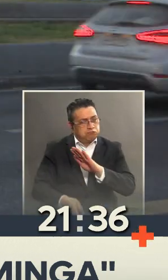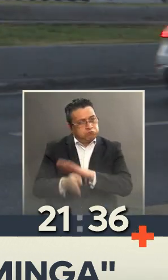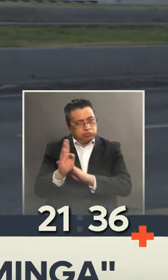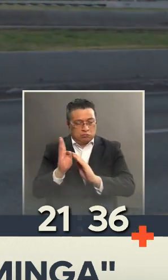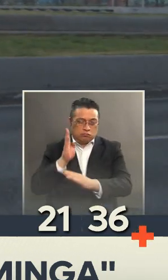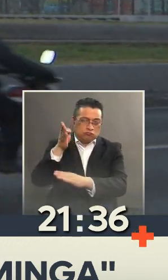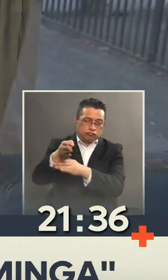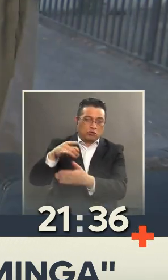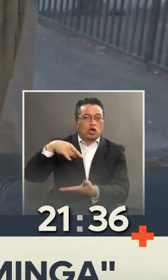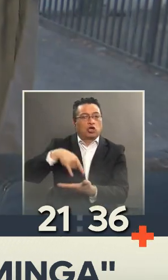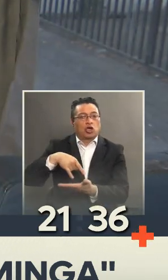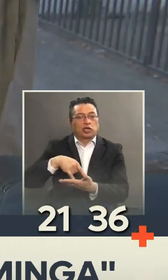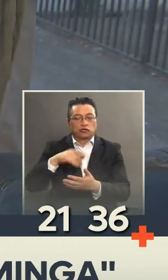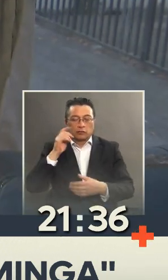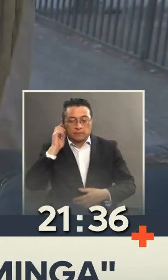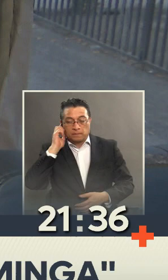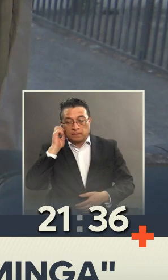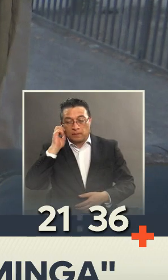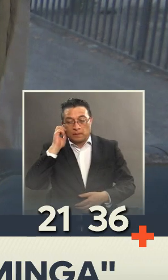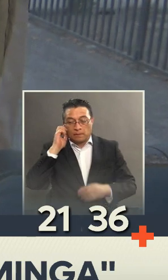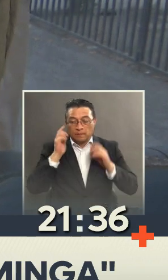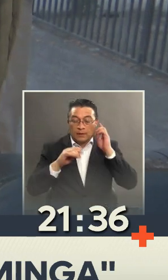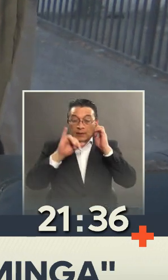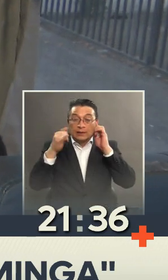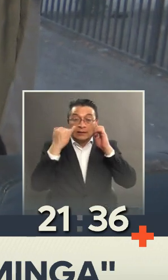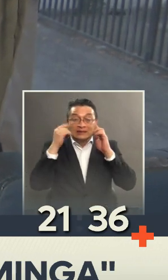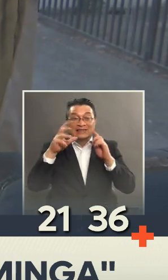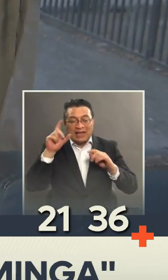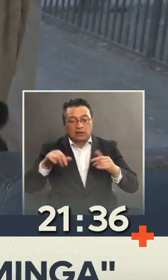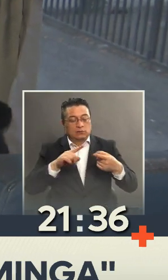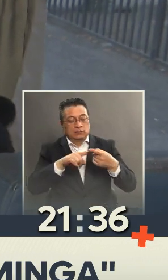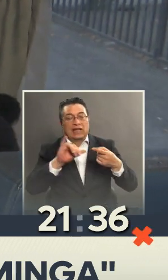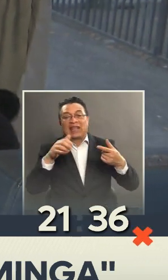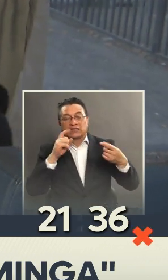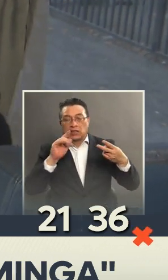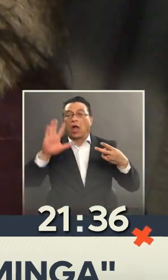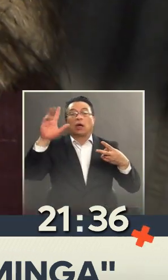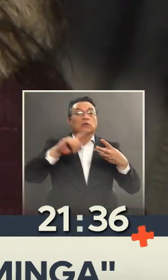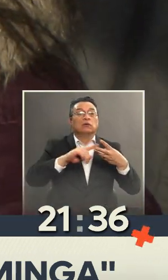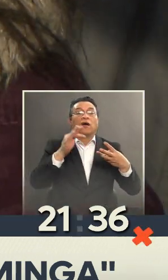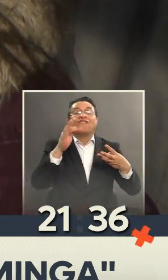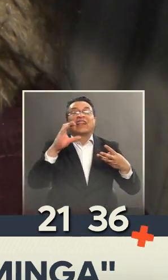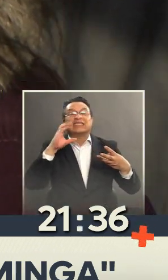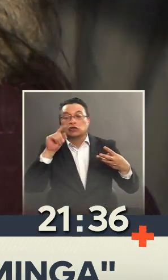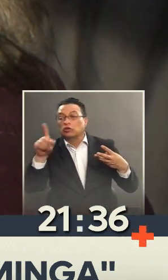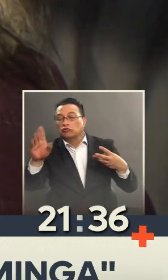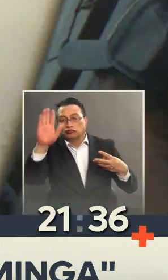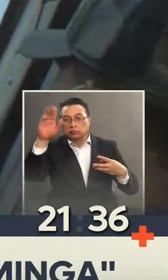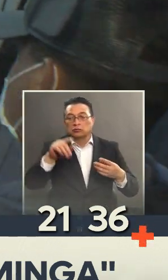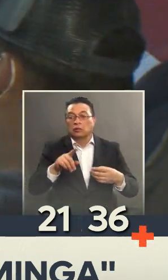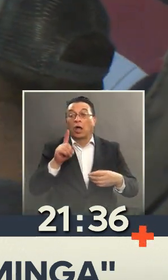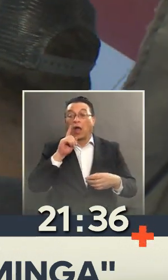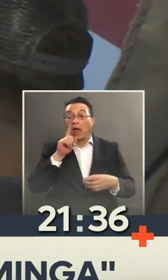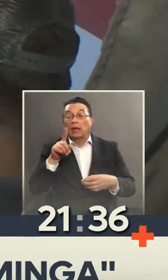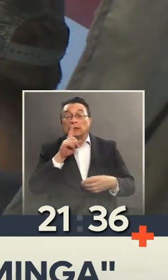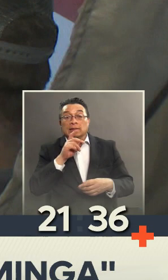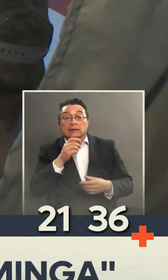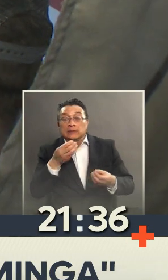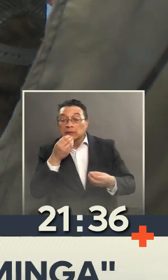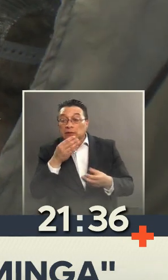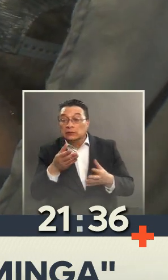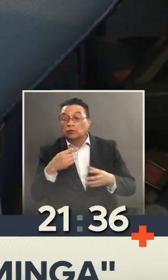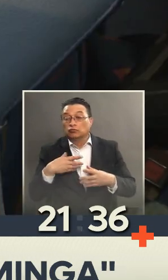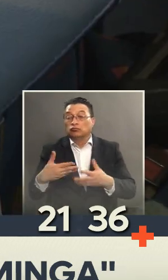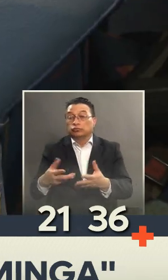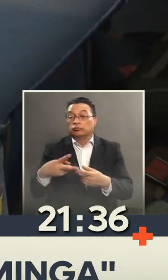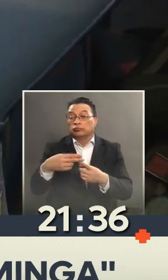Congreso. Gislaine, acá. Jessica, acá. Francisco. ¿Alguien tiene que quiera? Voy a poner esto aquí, ¿puede ser?